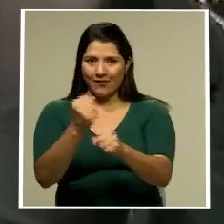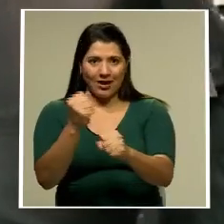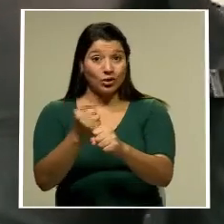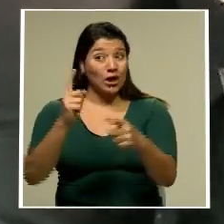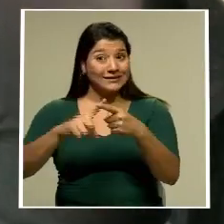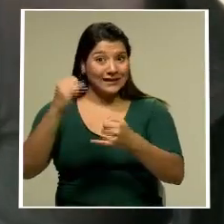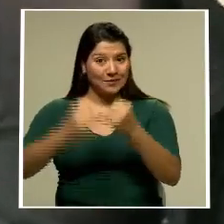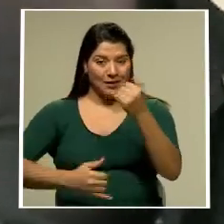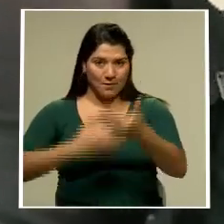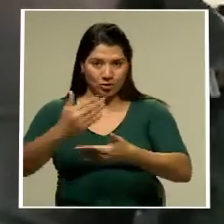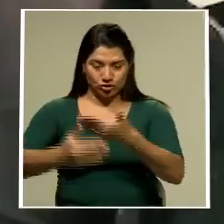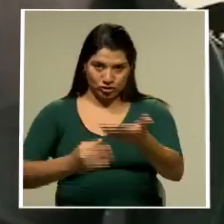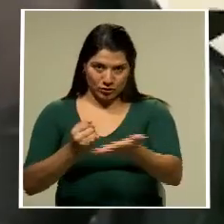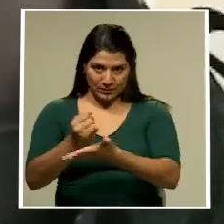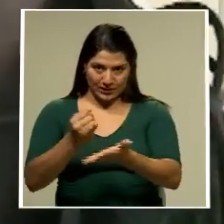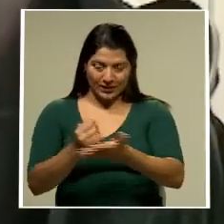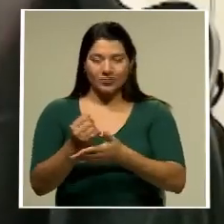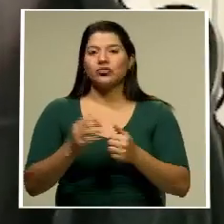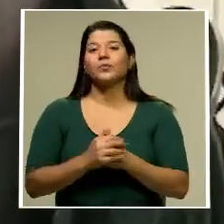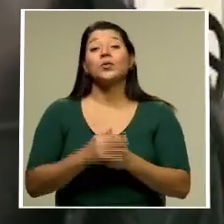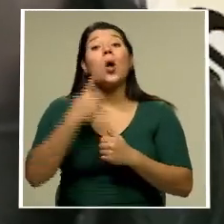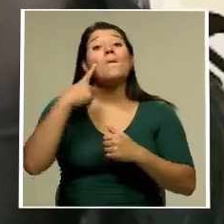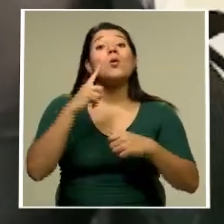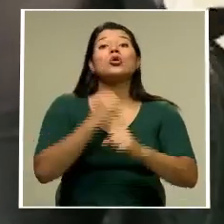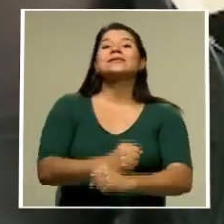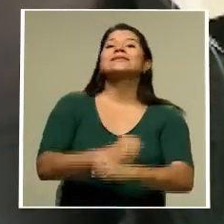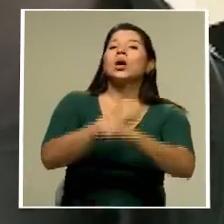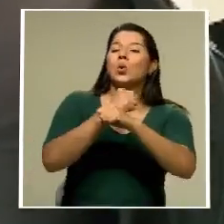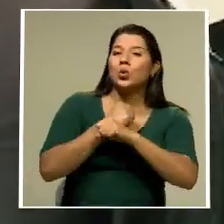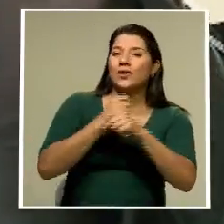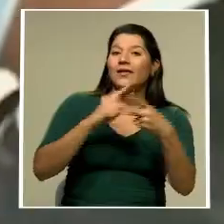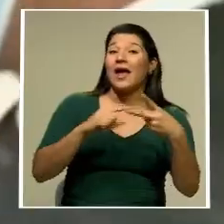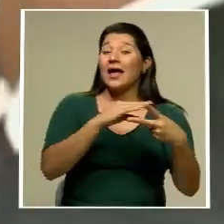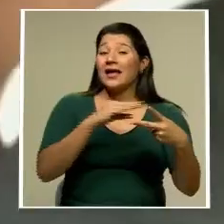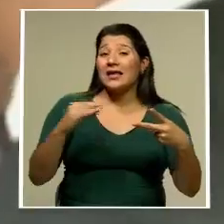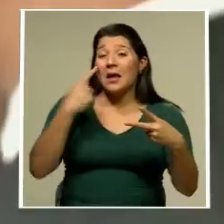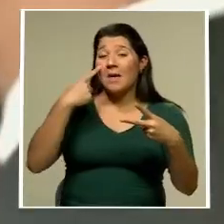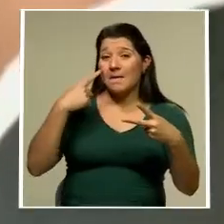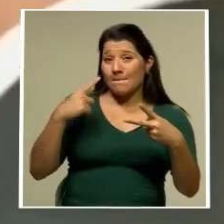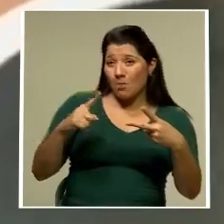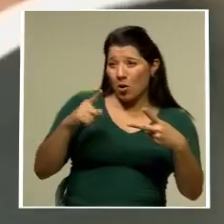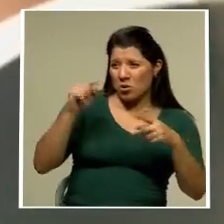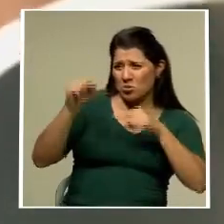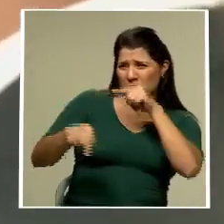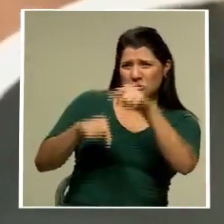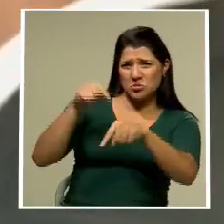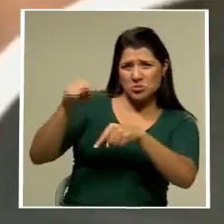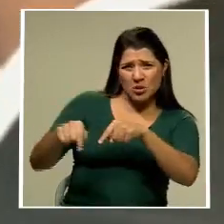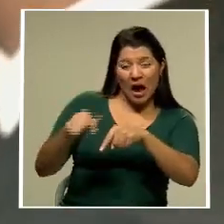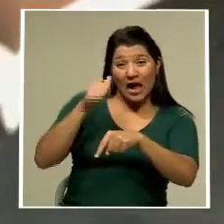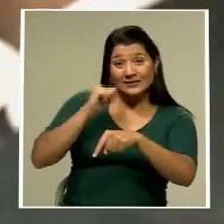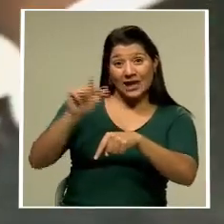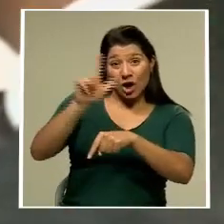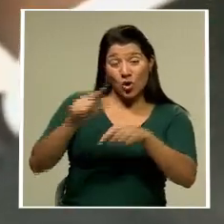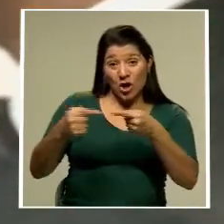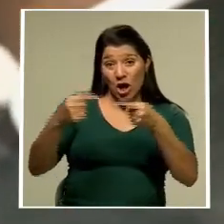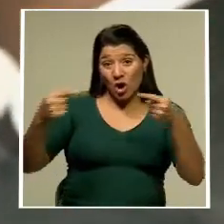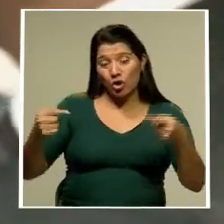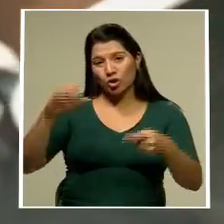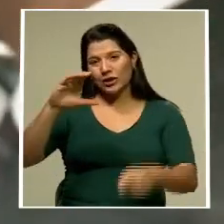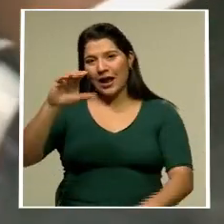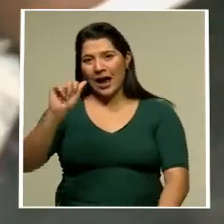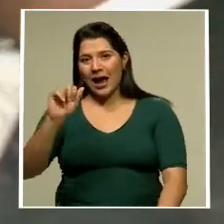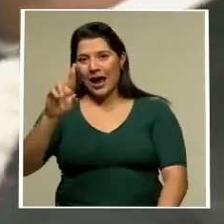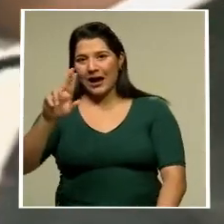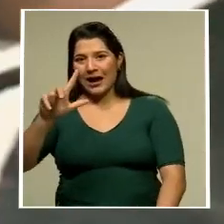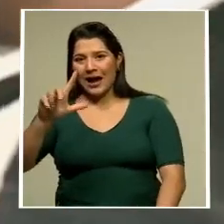Por seguridad y ante los hechos de violencia verbal presentados este lunes contra Carlos Cerdas, dueño de la empresa MECO, a la salida de la audiencia